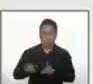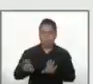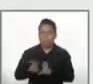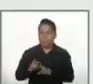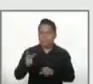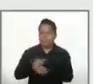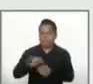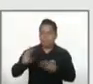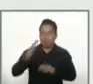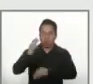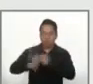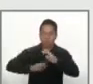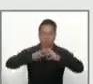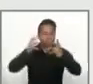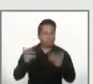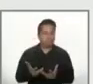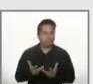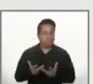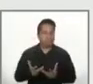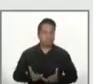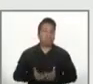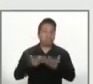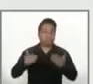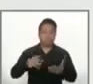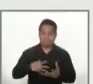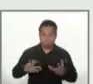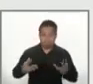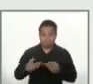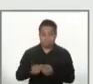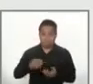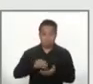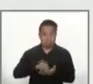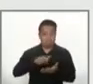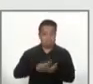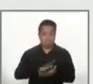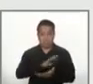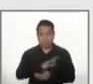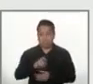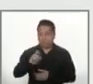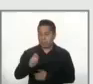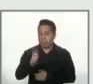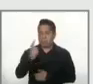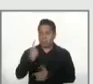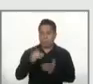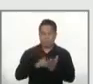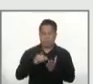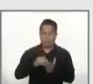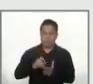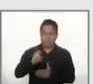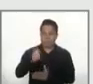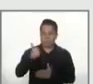mundial. En este contexto, se cuentan confirmados con